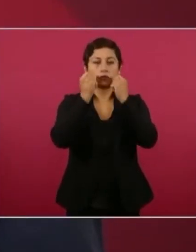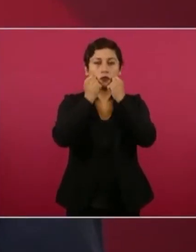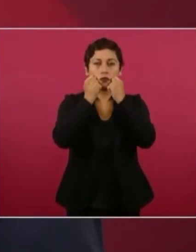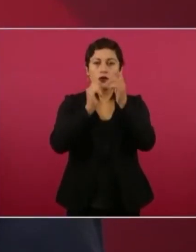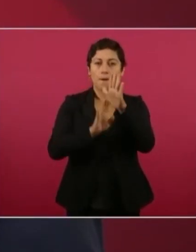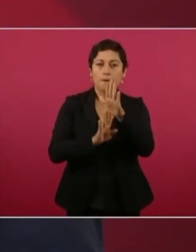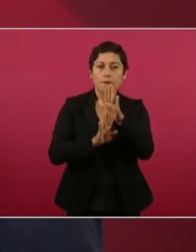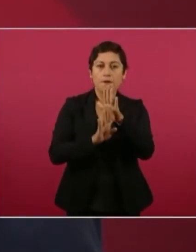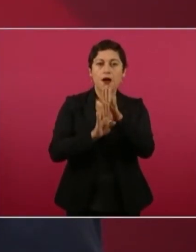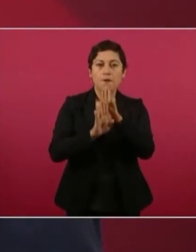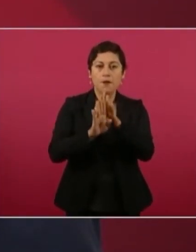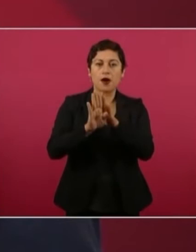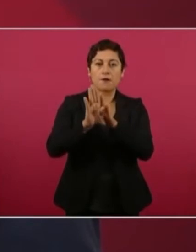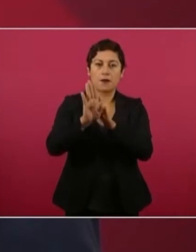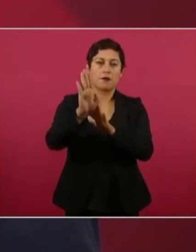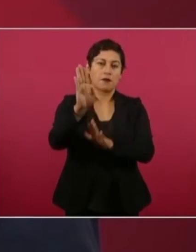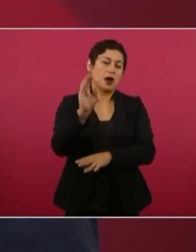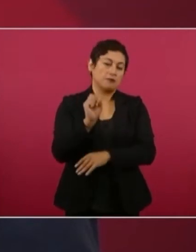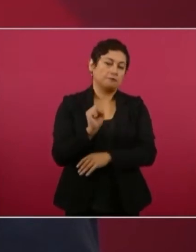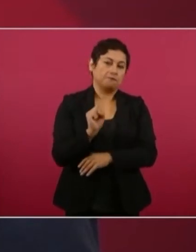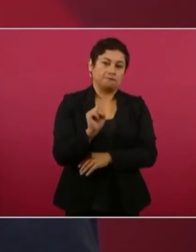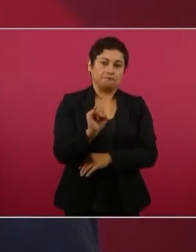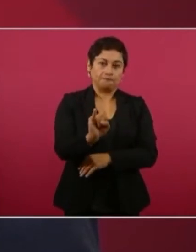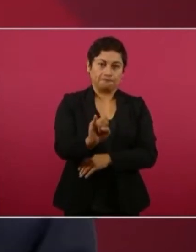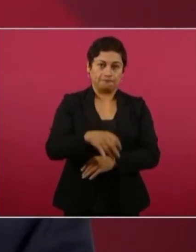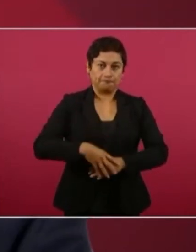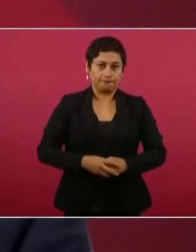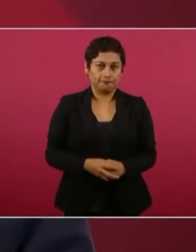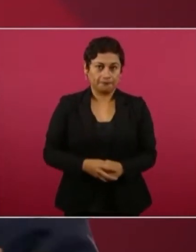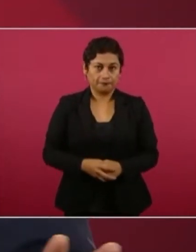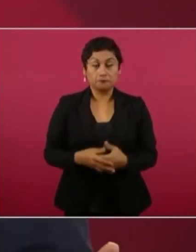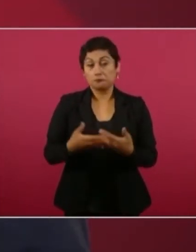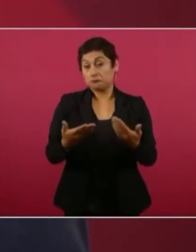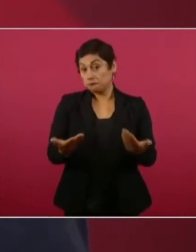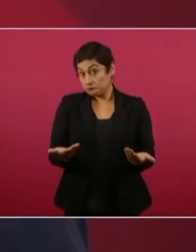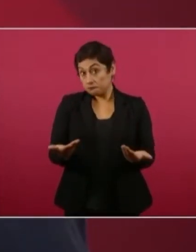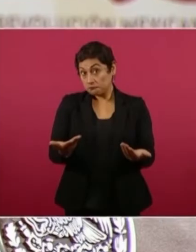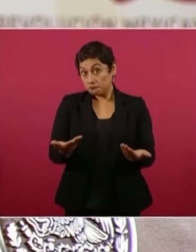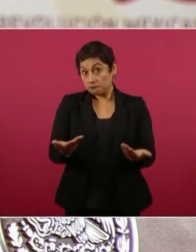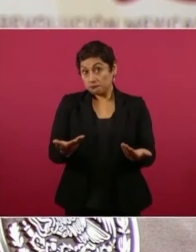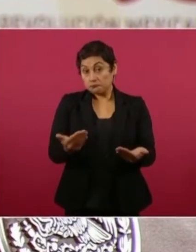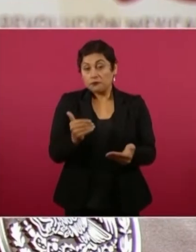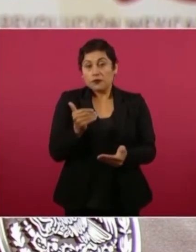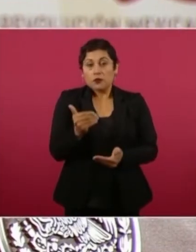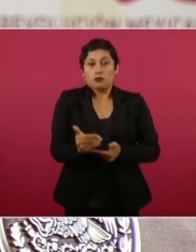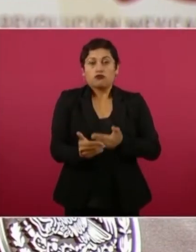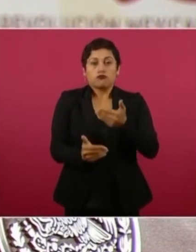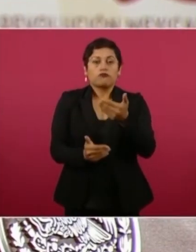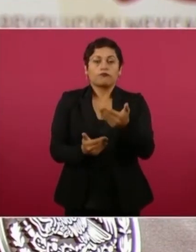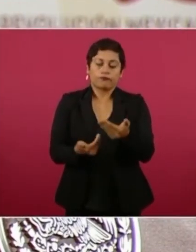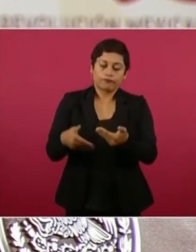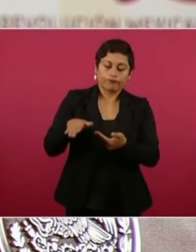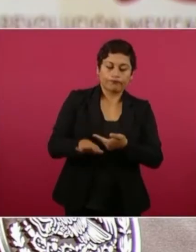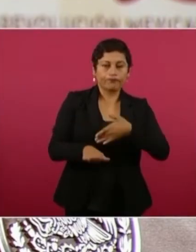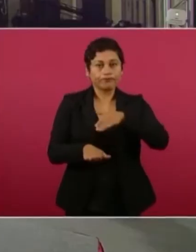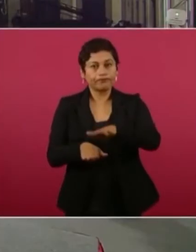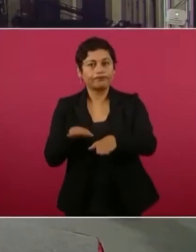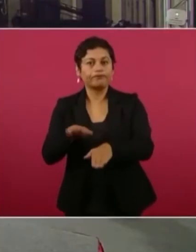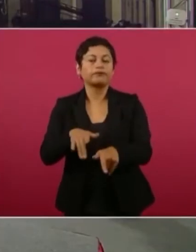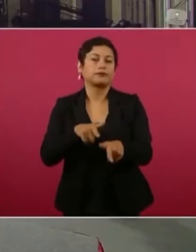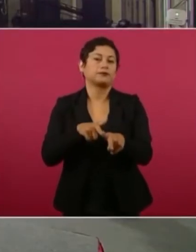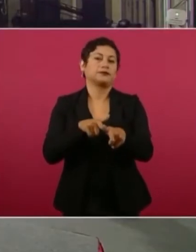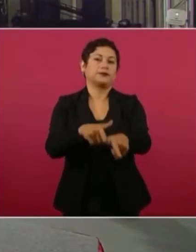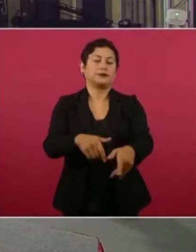nuestra economía. López Obrador dijo que hoy se reunirá con productores y distribuidores de alimentos para